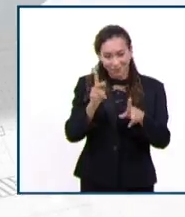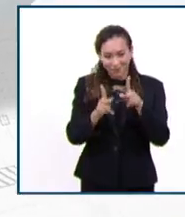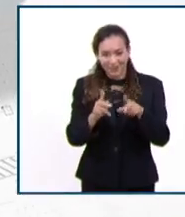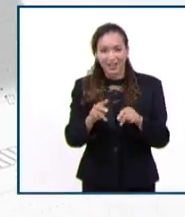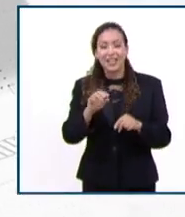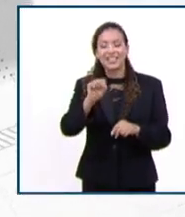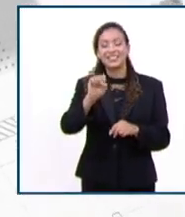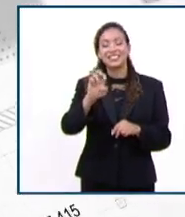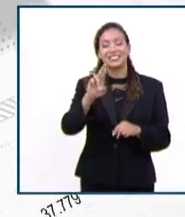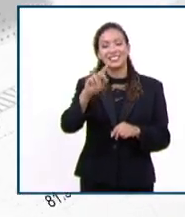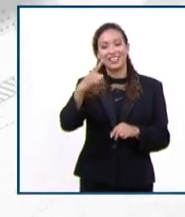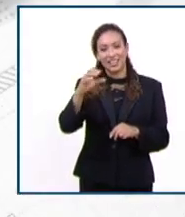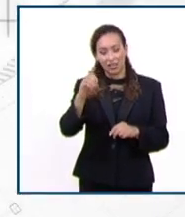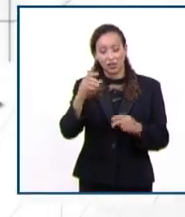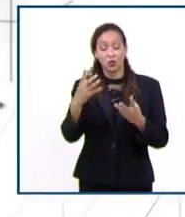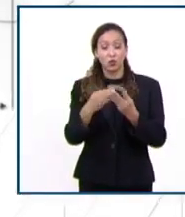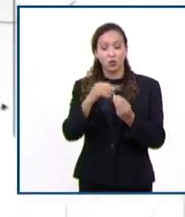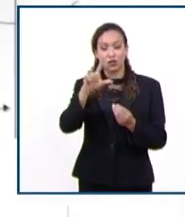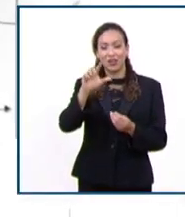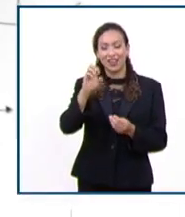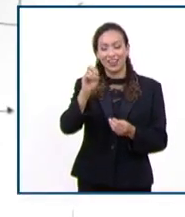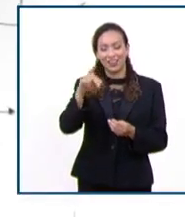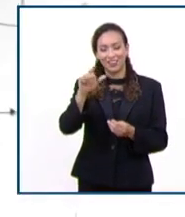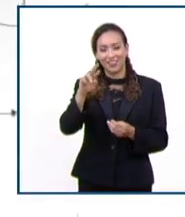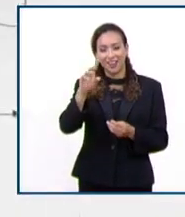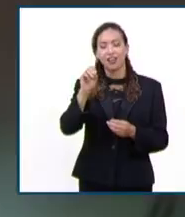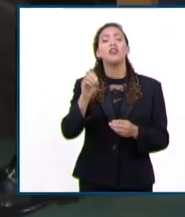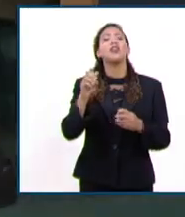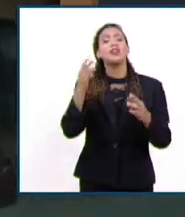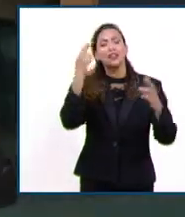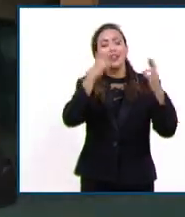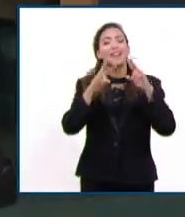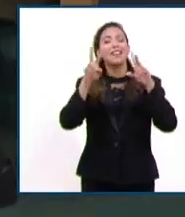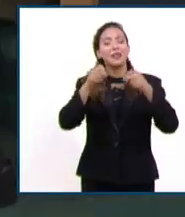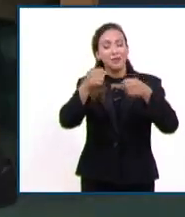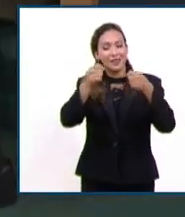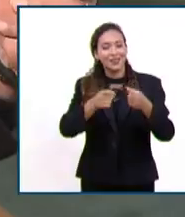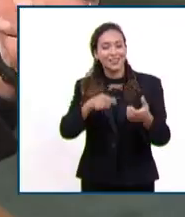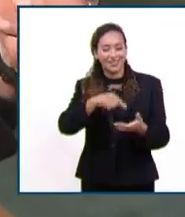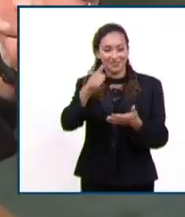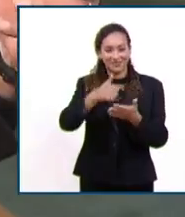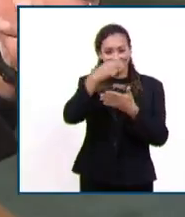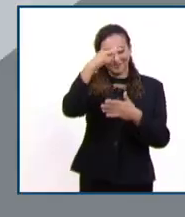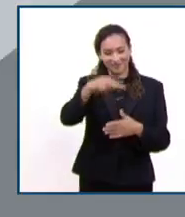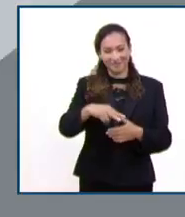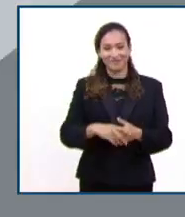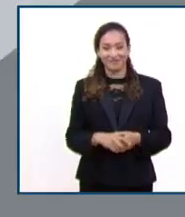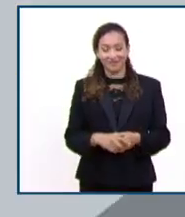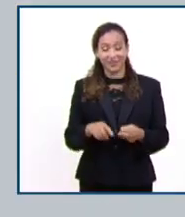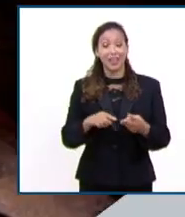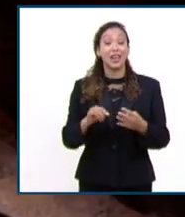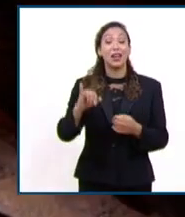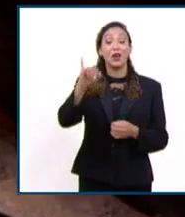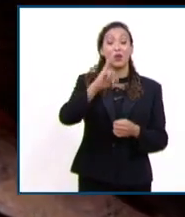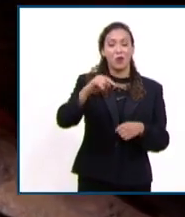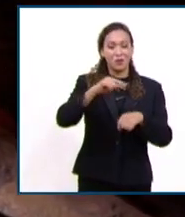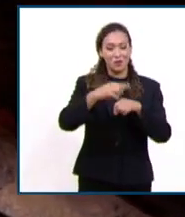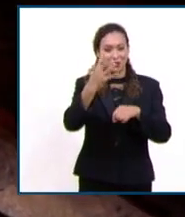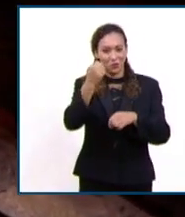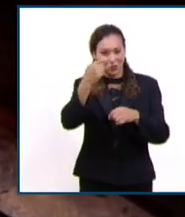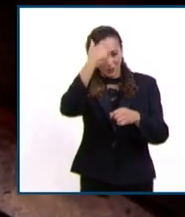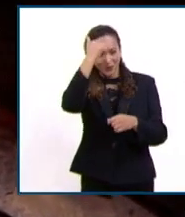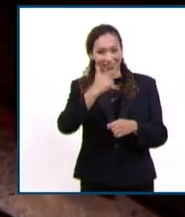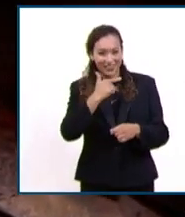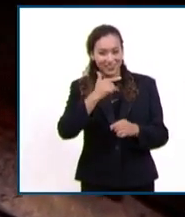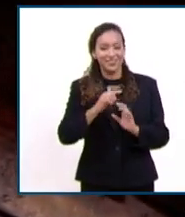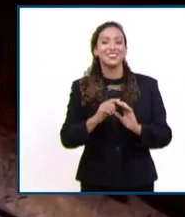Sergio Aguayo y Leonardo Curcio revisarán el tema de la seguridad en la Ciudad de México. Y el jueves a las 9 de la noche